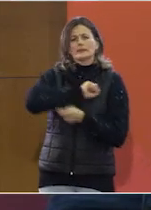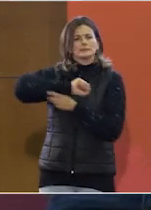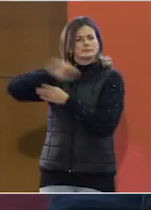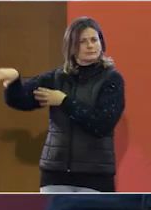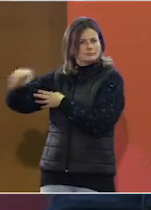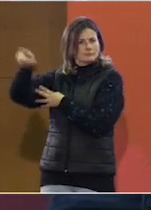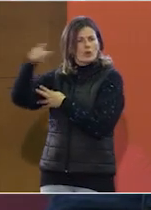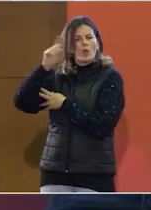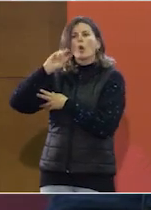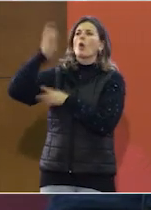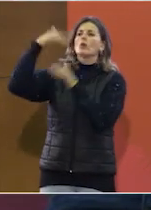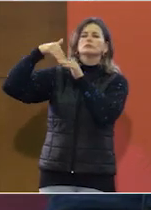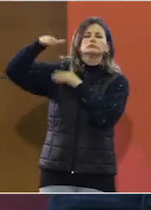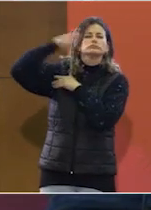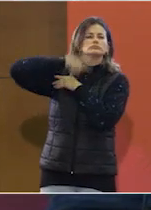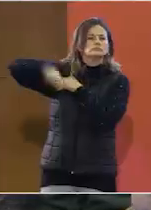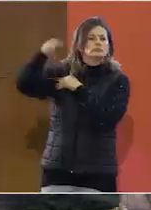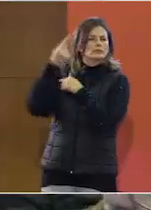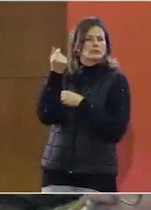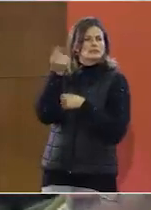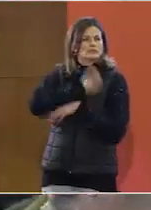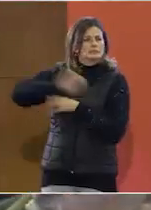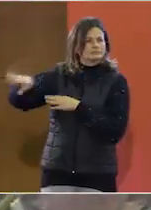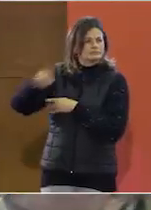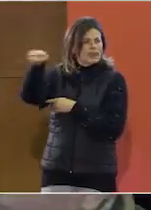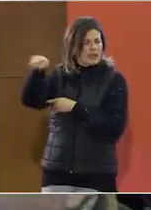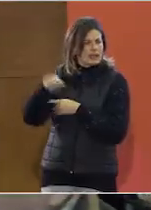en paraísos fiscales.